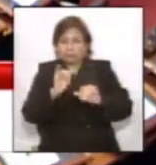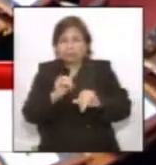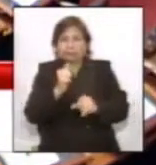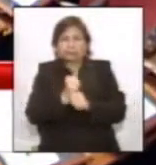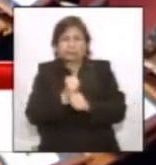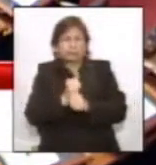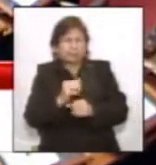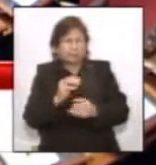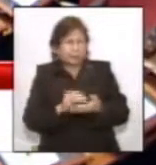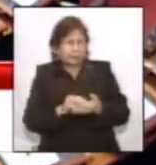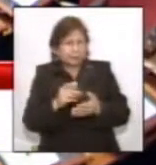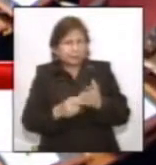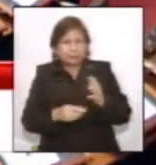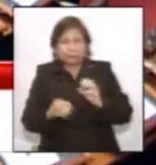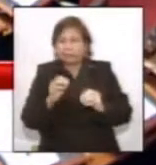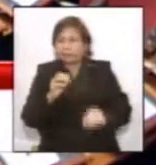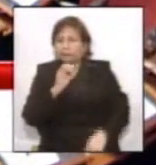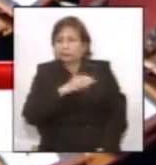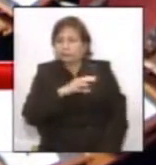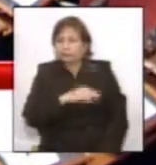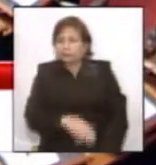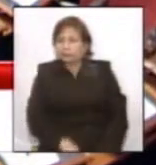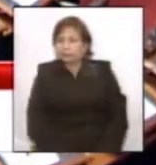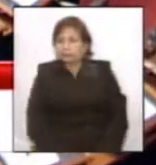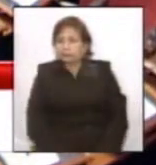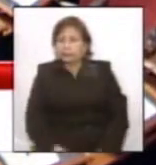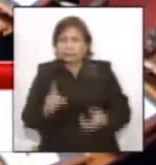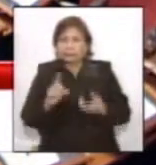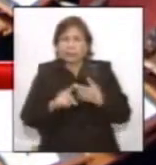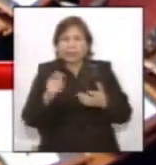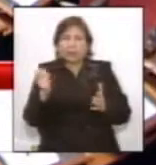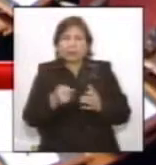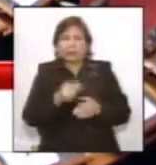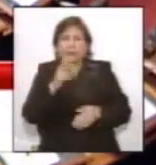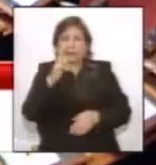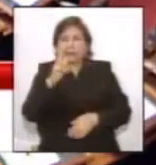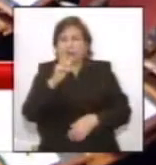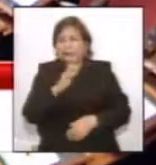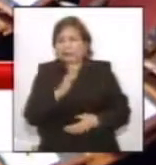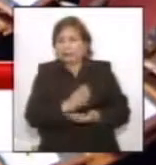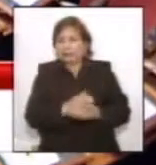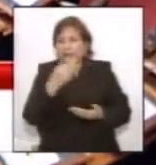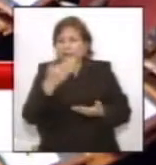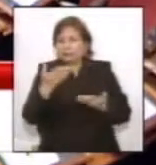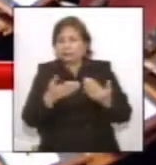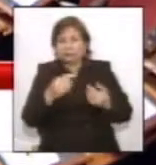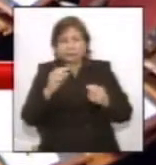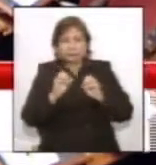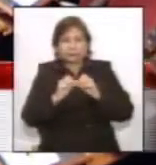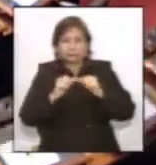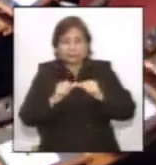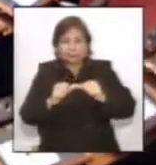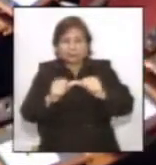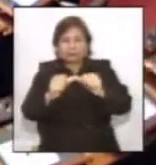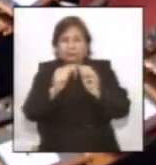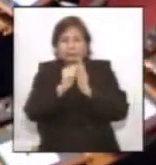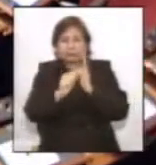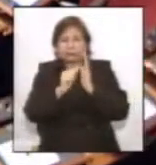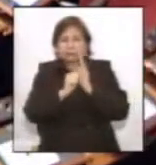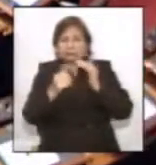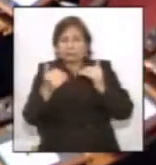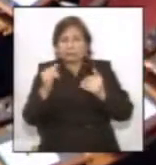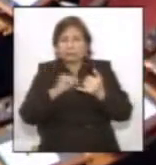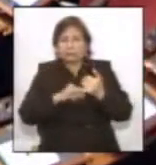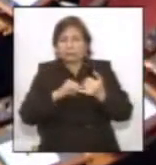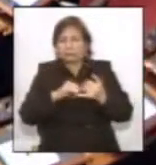empleo, las empresas que se beneficiaron. La sesión hasta las 3:30 de la tarde, haciendo presente que se continuará la agenda del